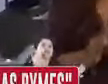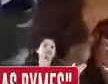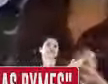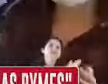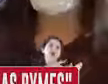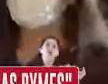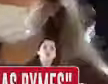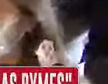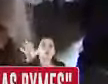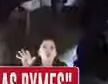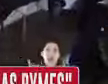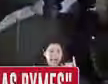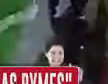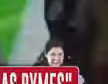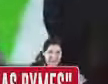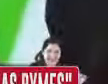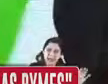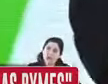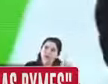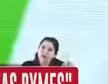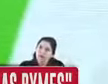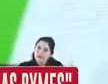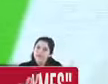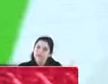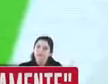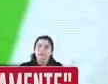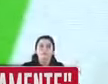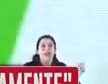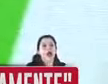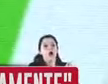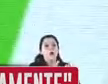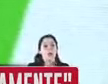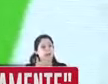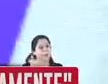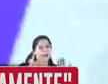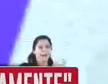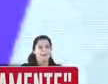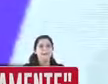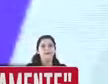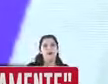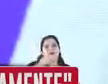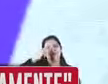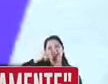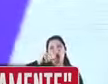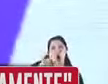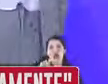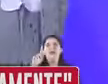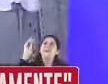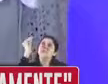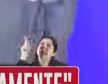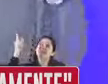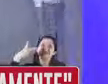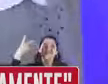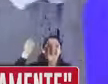bueno y quieren de esa manera tener después que vendernos los fenoles para los polímeros desde brasil para